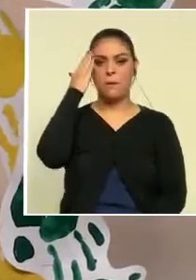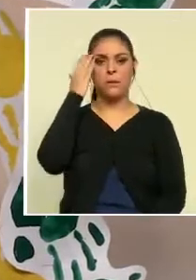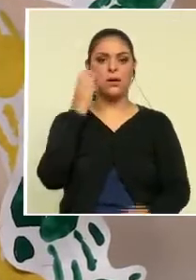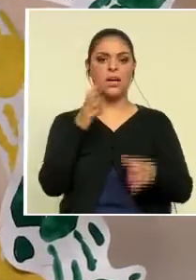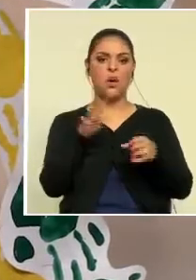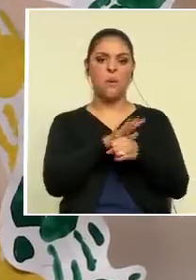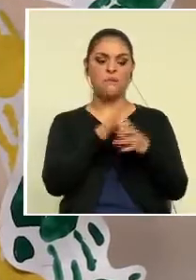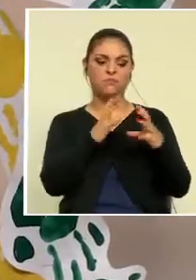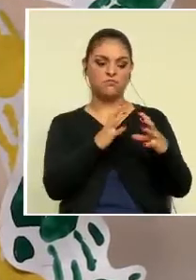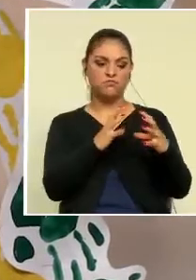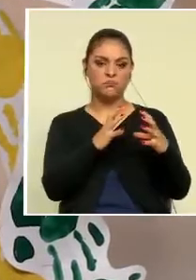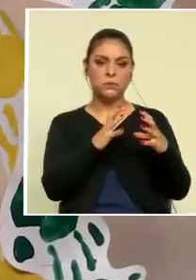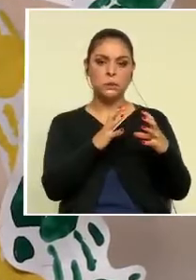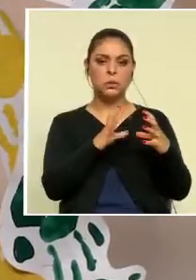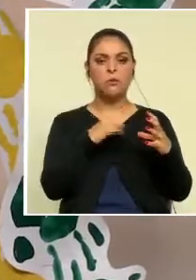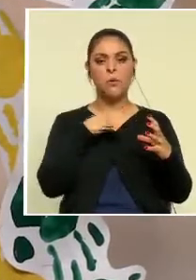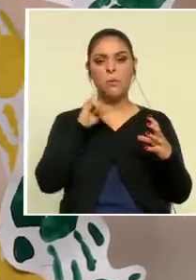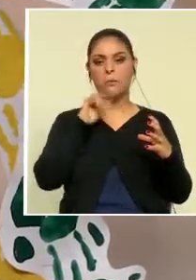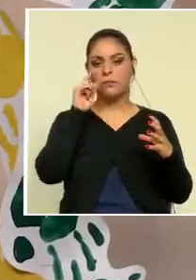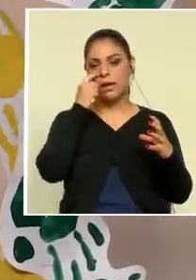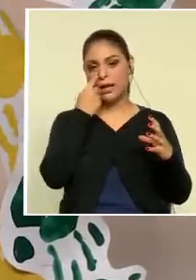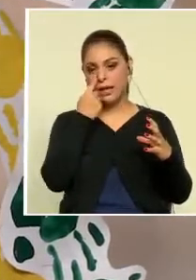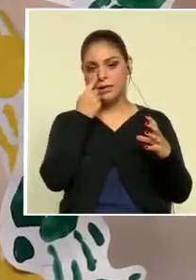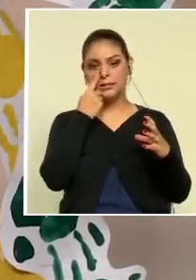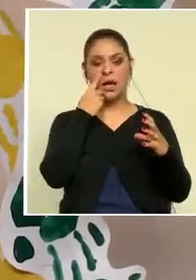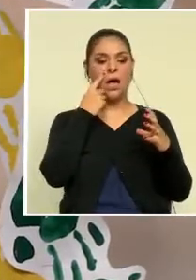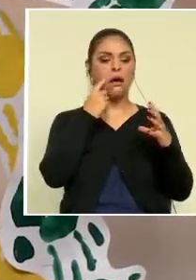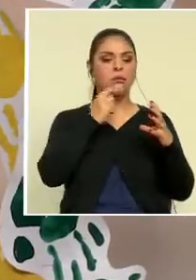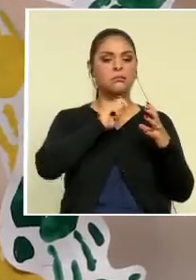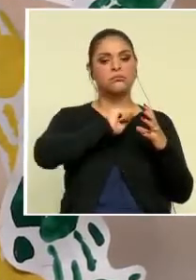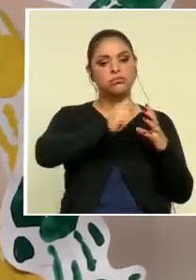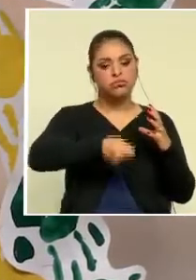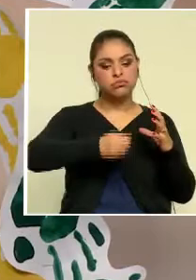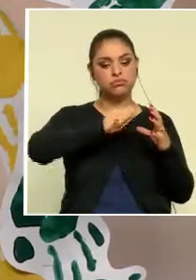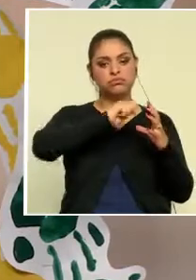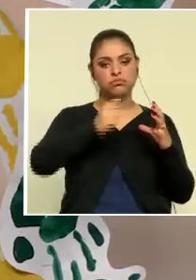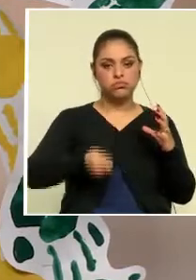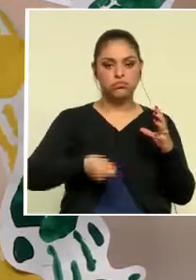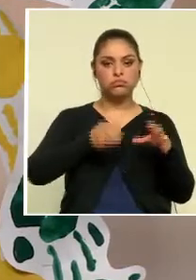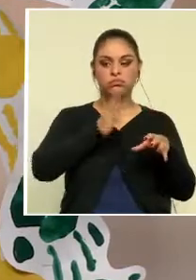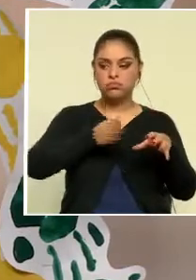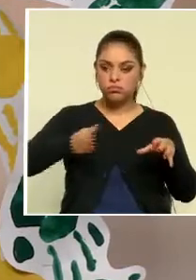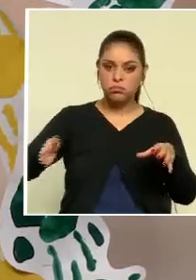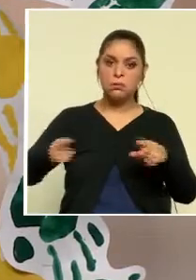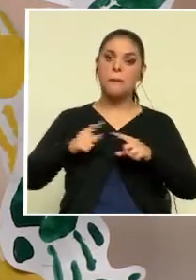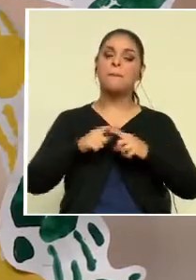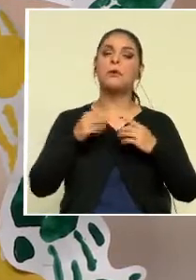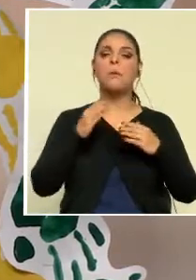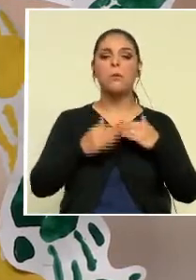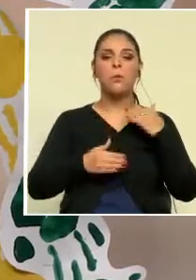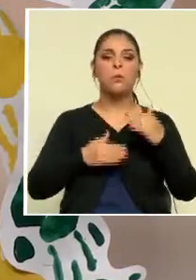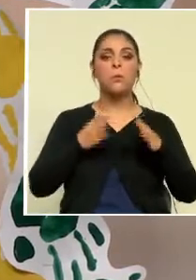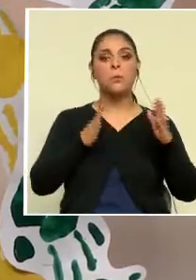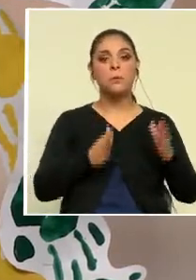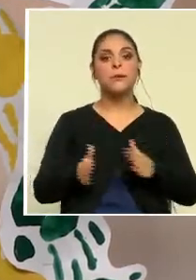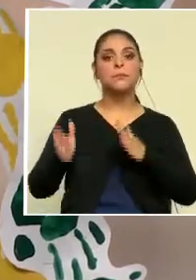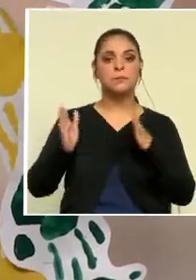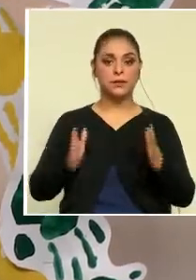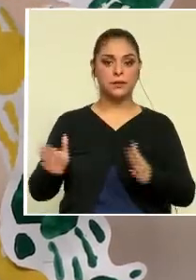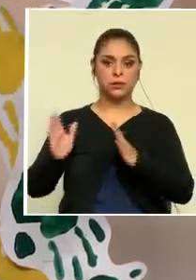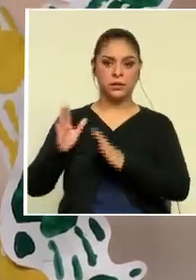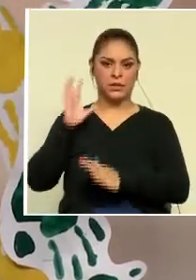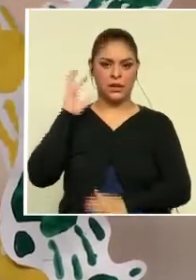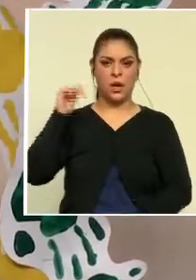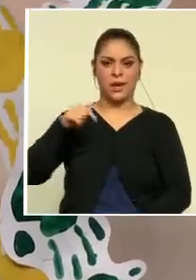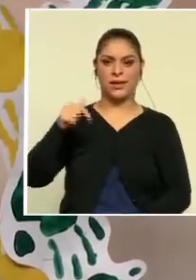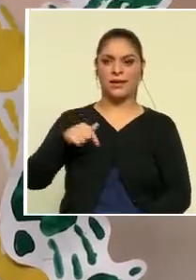y a veces nos da como pérez y allá pelayo así todo pero las vamos a ir preparando creo que ni la ley de aquí a veces ha hecho